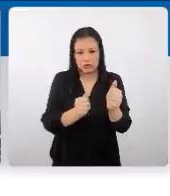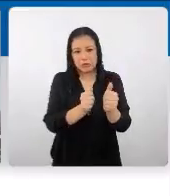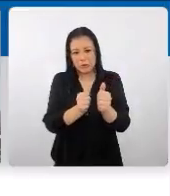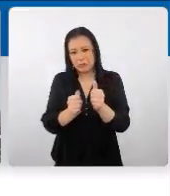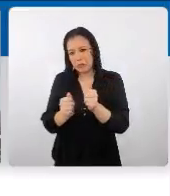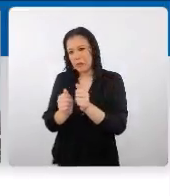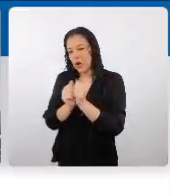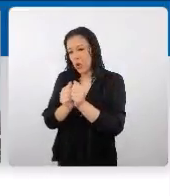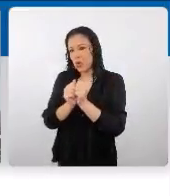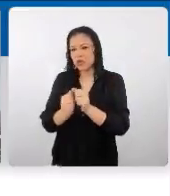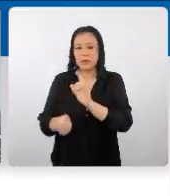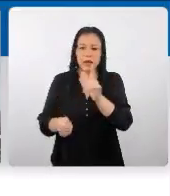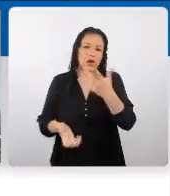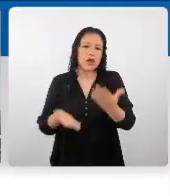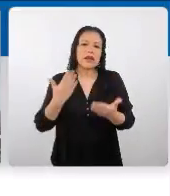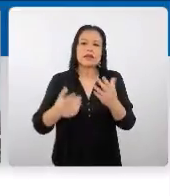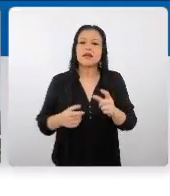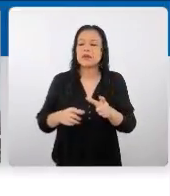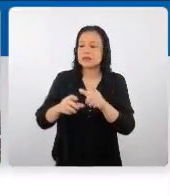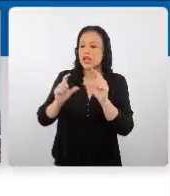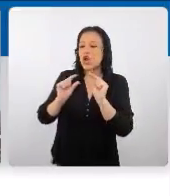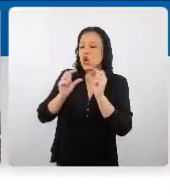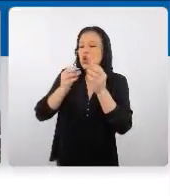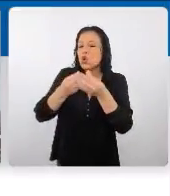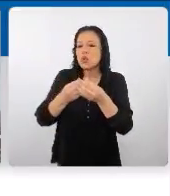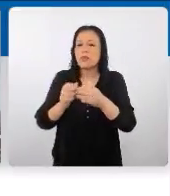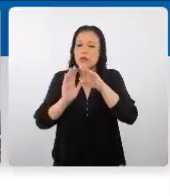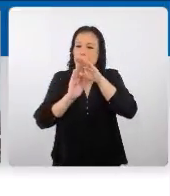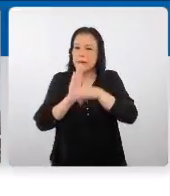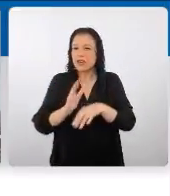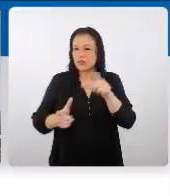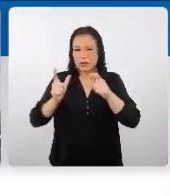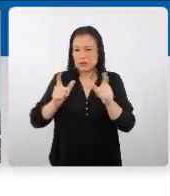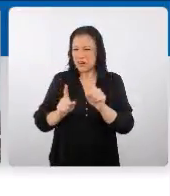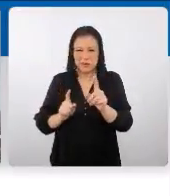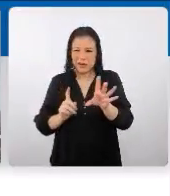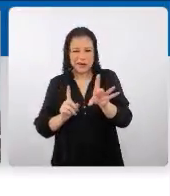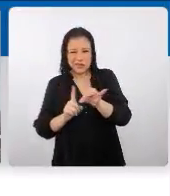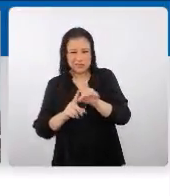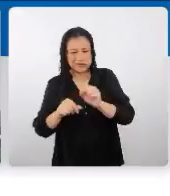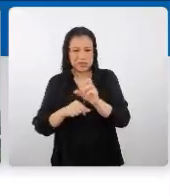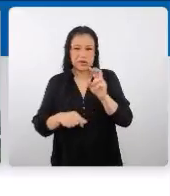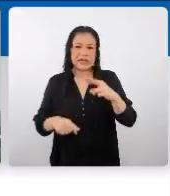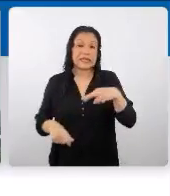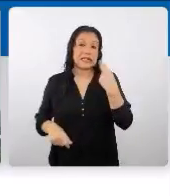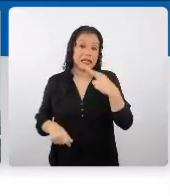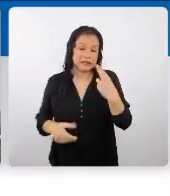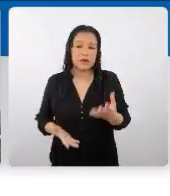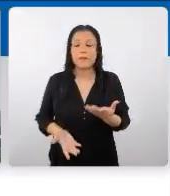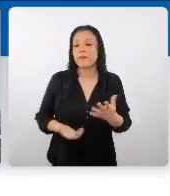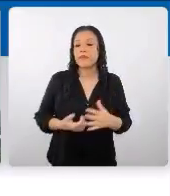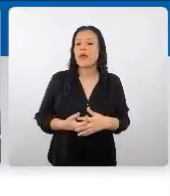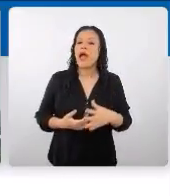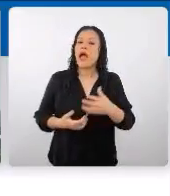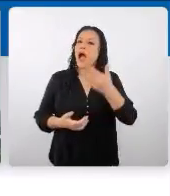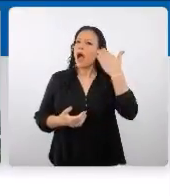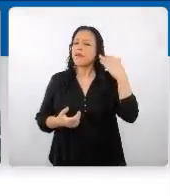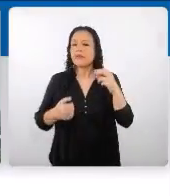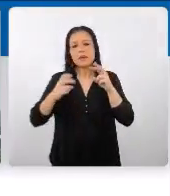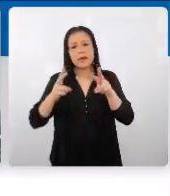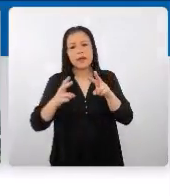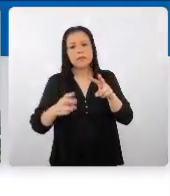ir en grupos de menor cantidad. Por ejemplo, antes veíamos que viajaban